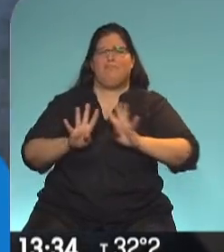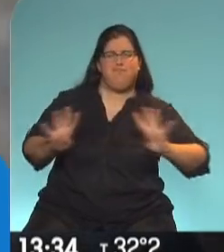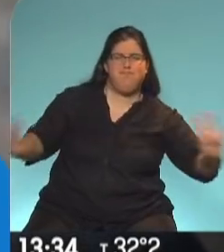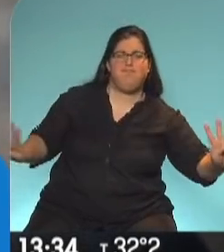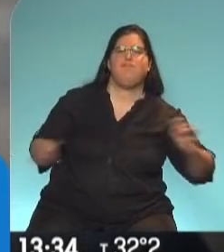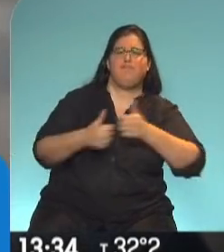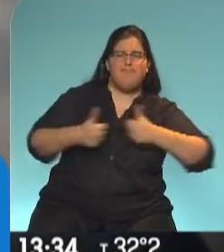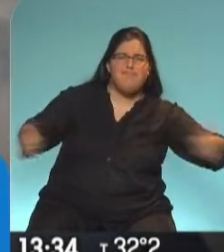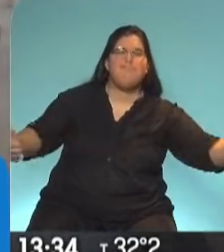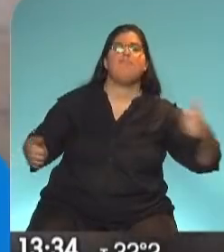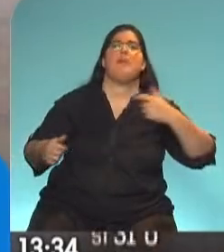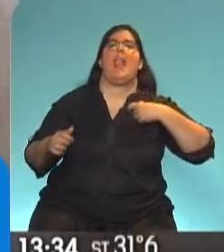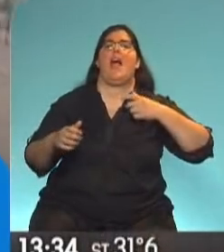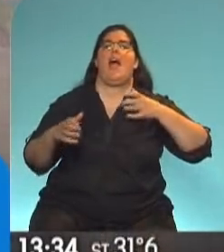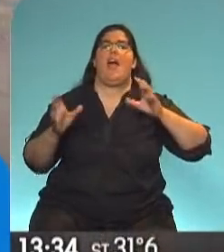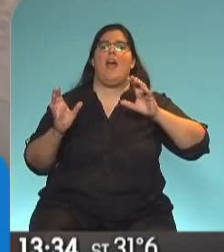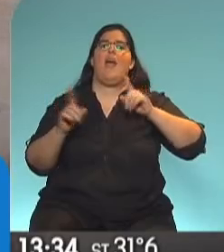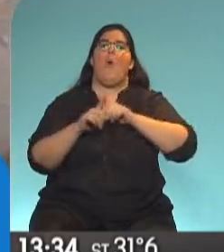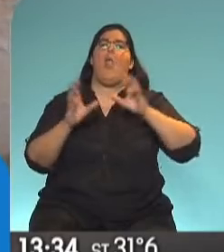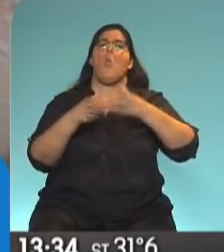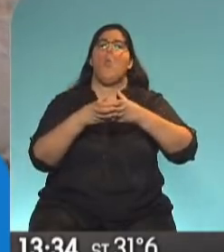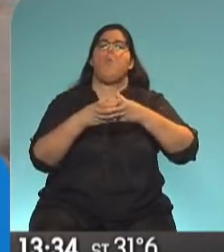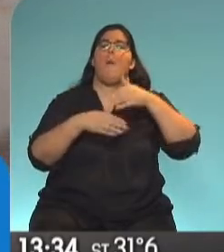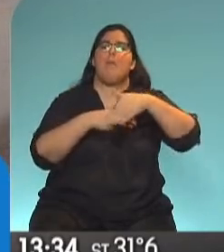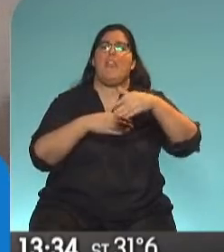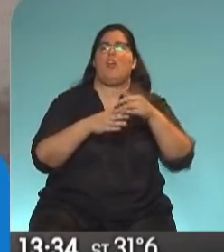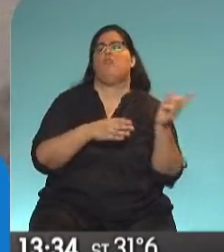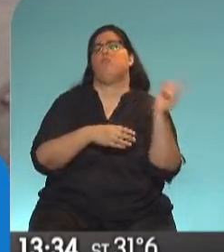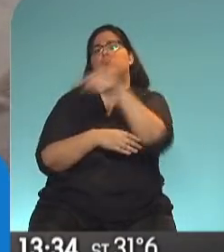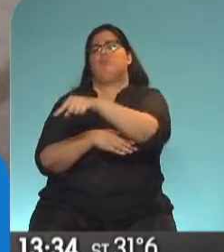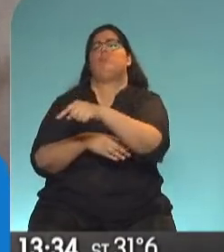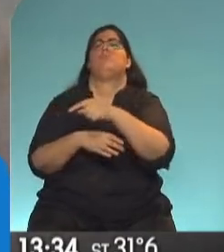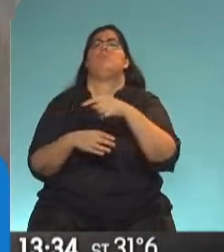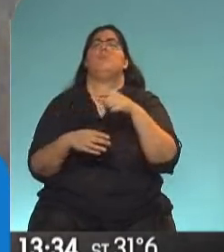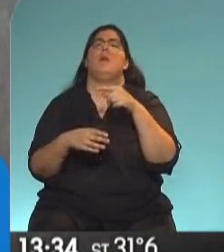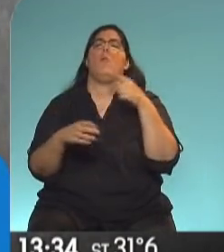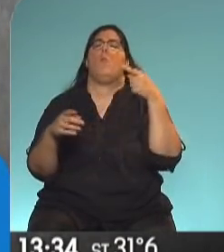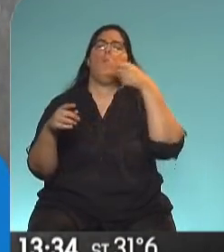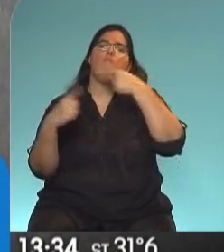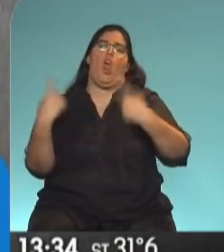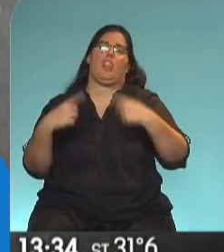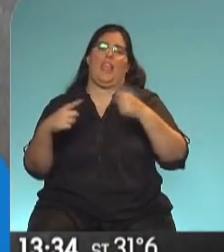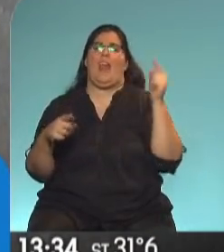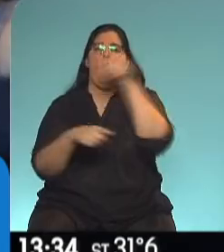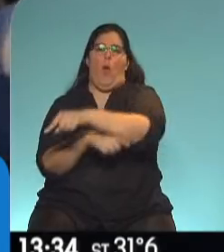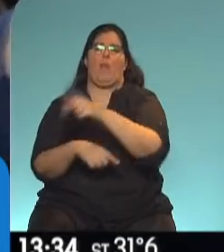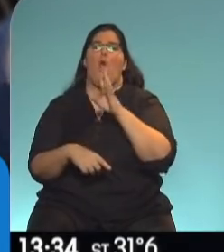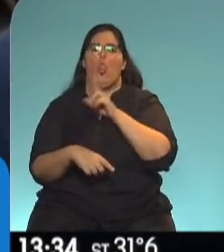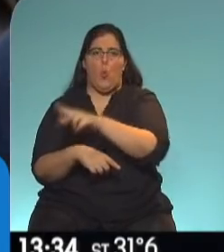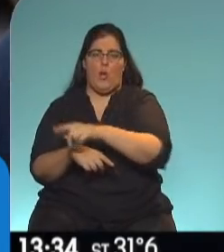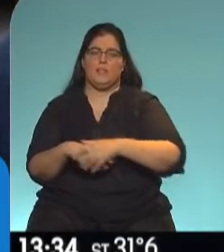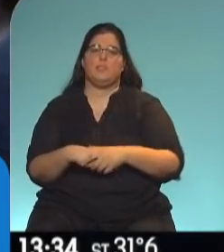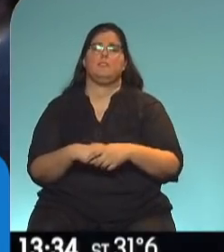luego enviar a grandes grupos en ómnibus hacia el cruce fronterizo de El Florido para regresarlos a Honduras. En